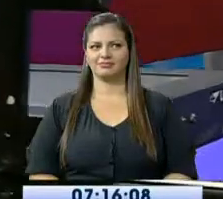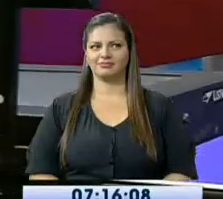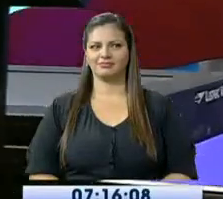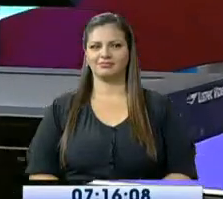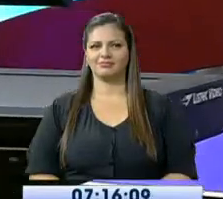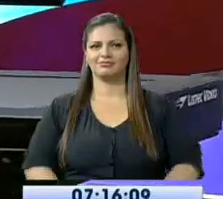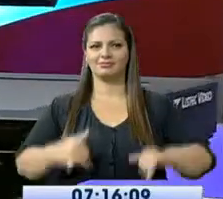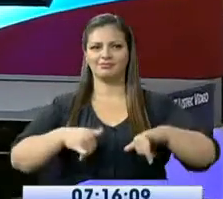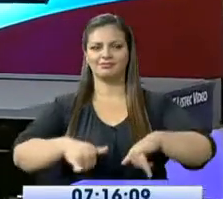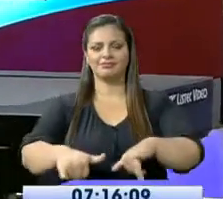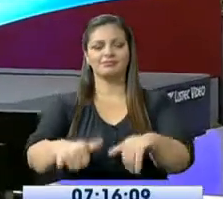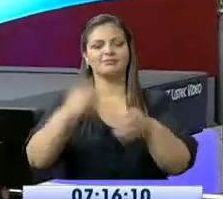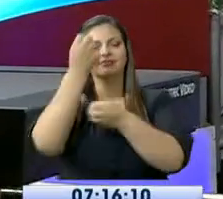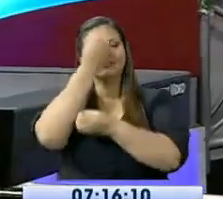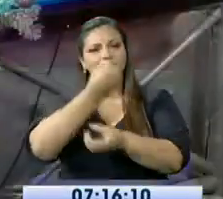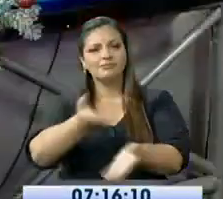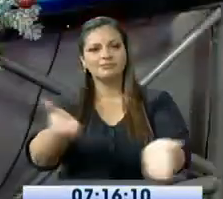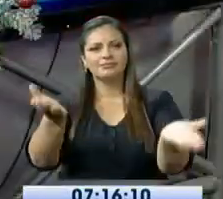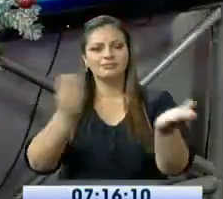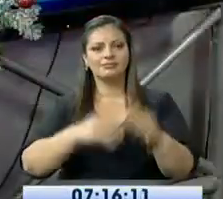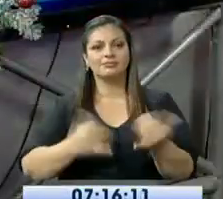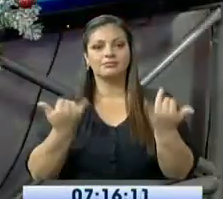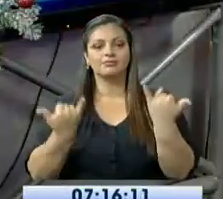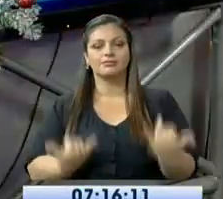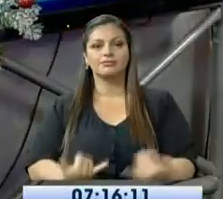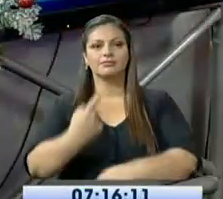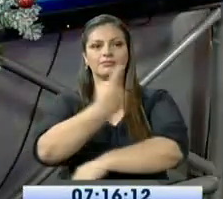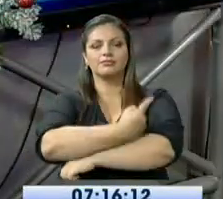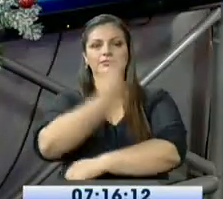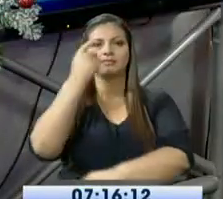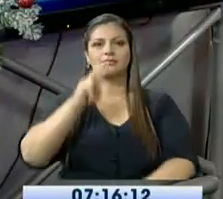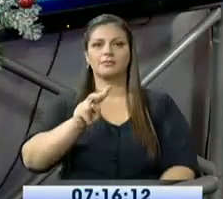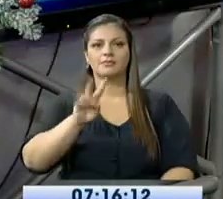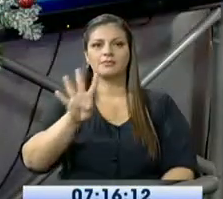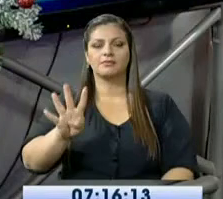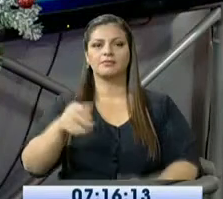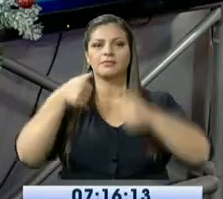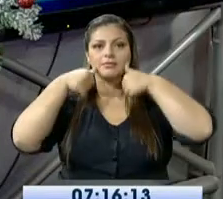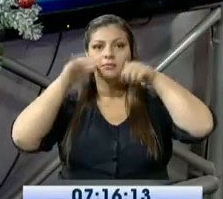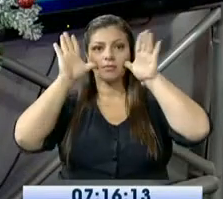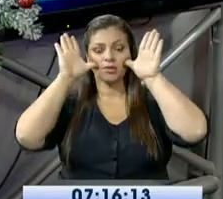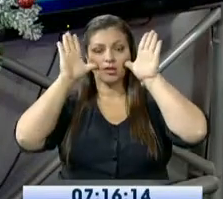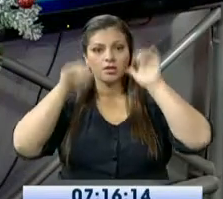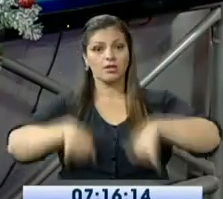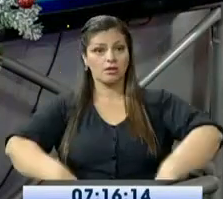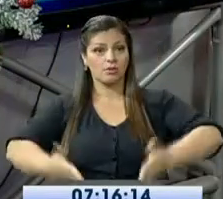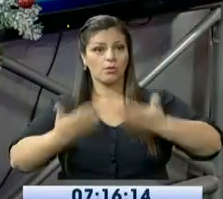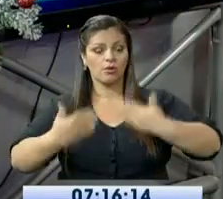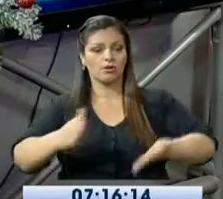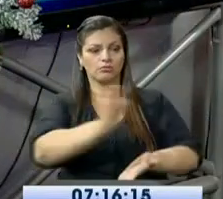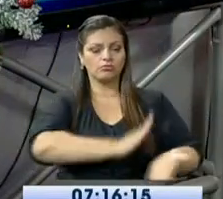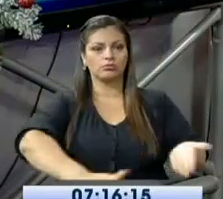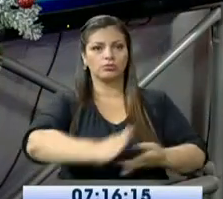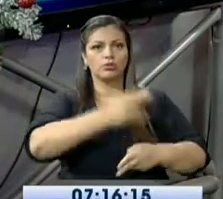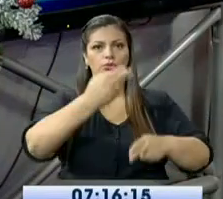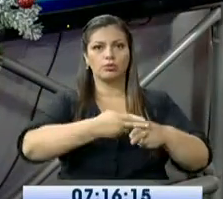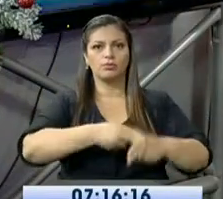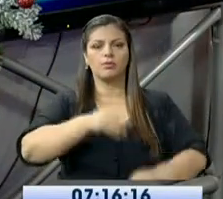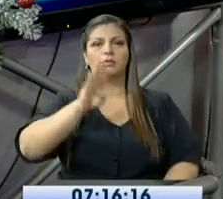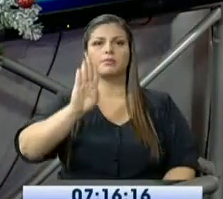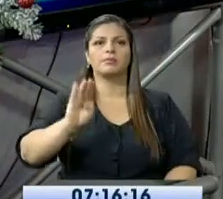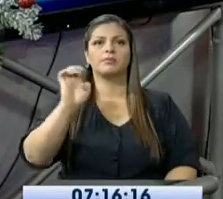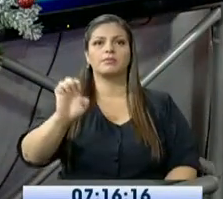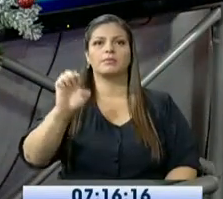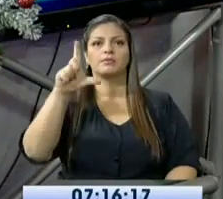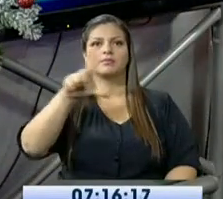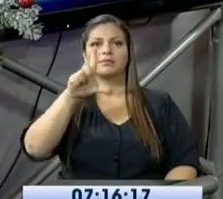Seguimos con más información este día 24 de diciembre. Dos personas que se movilizaban en una moto cayeron 7 metros